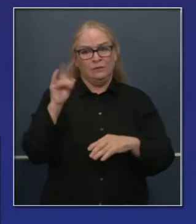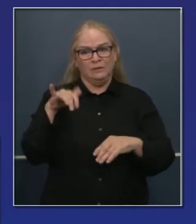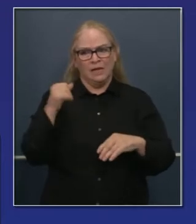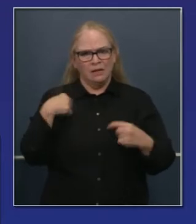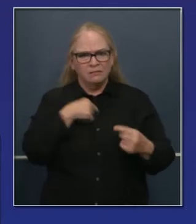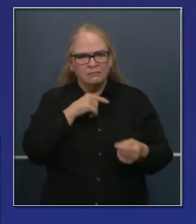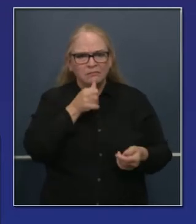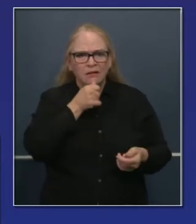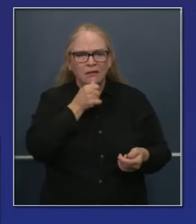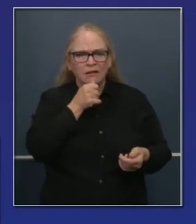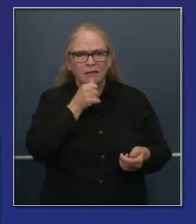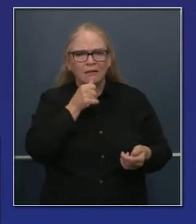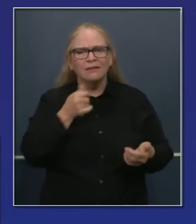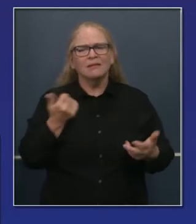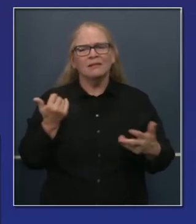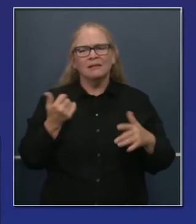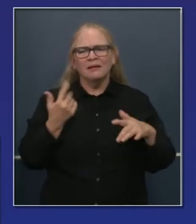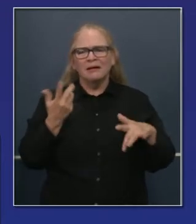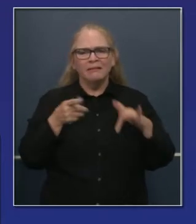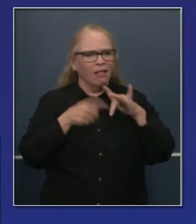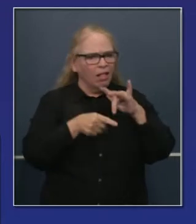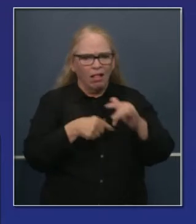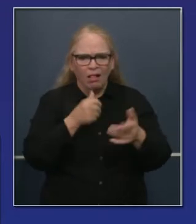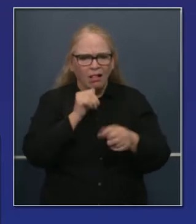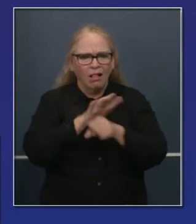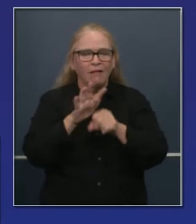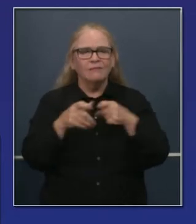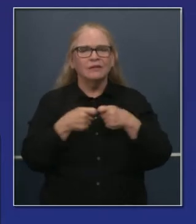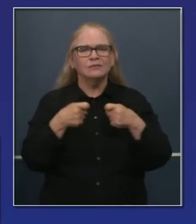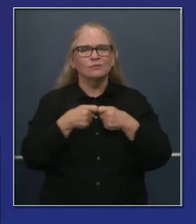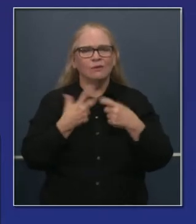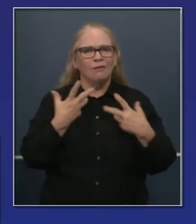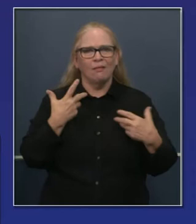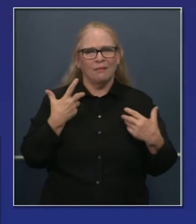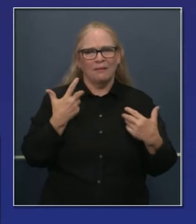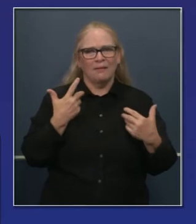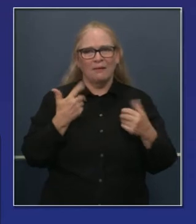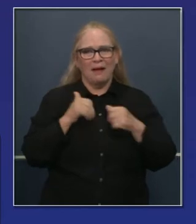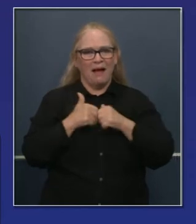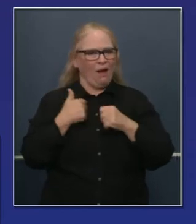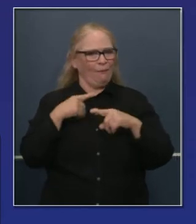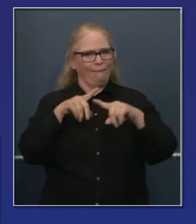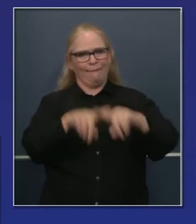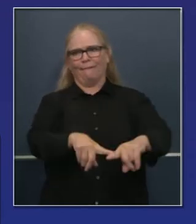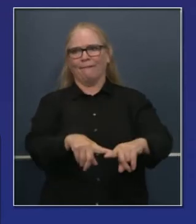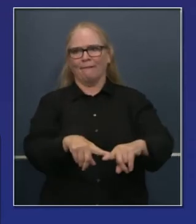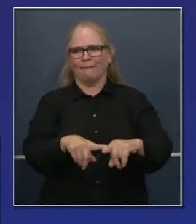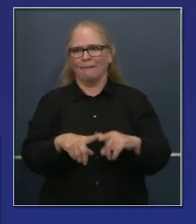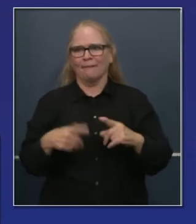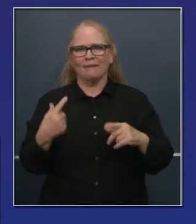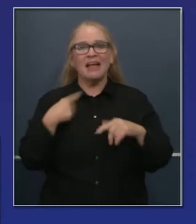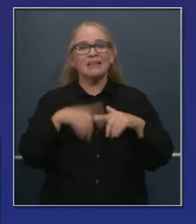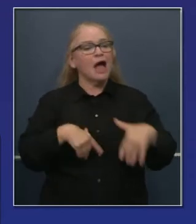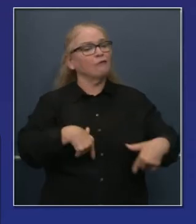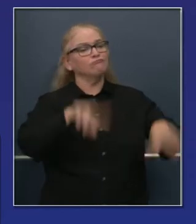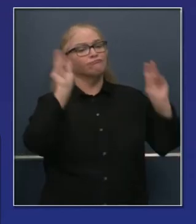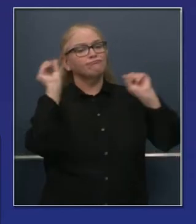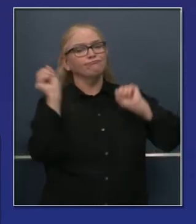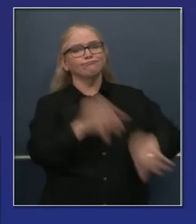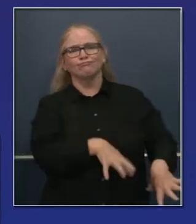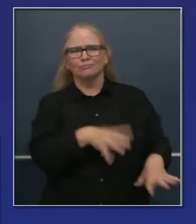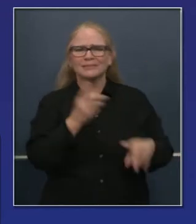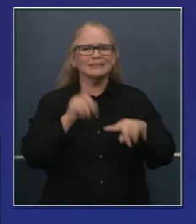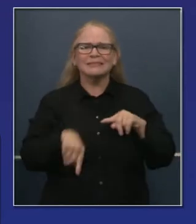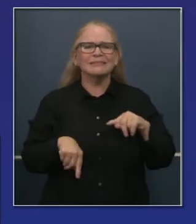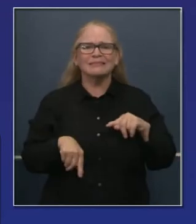visto en los últimos días y en los próximos días que veremos espacios en cuanto a la fiabilidad no podemos sacrificar la fiabilidad a seguir